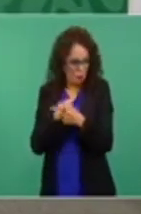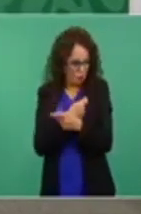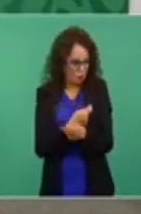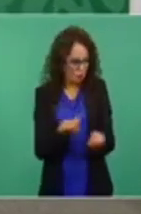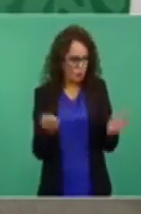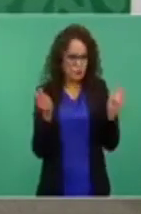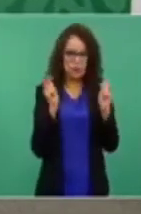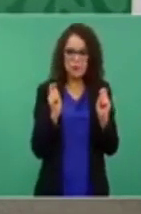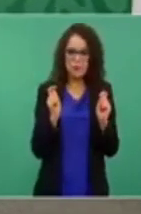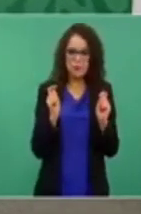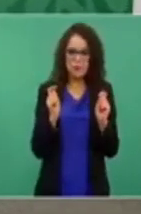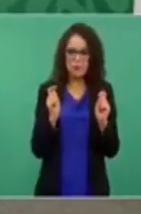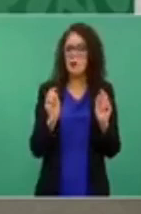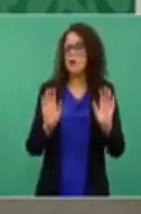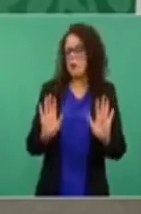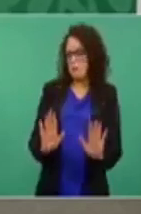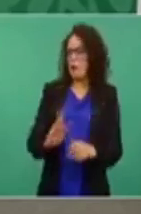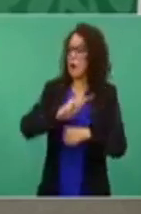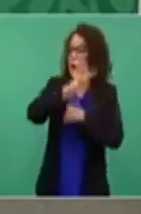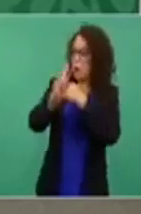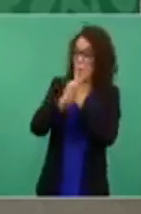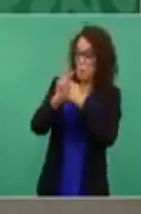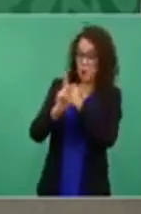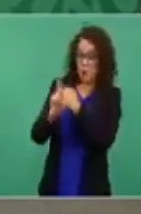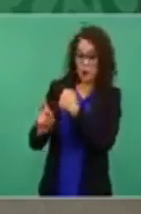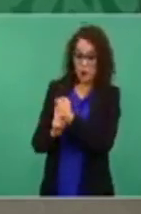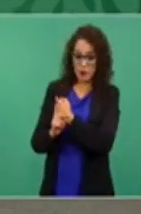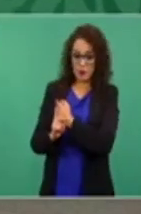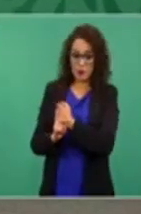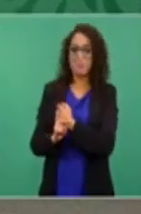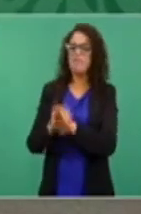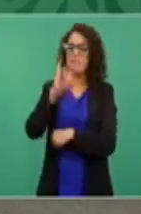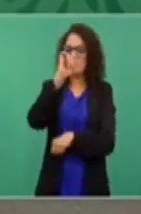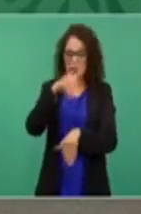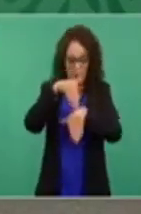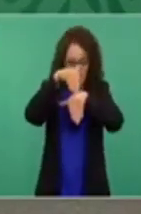y se aplicaban en los países al